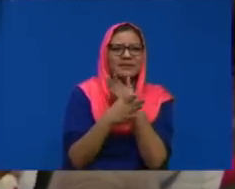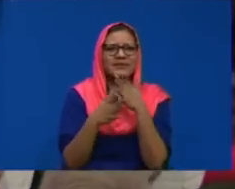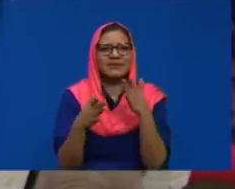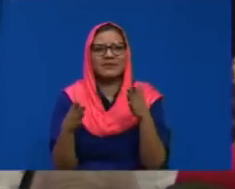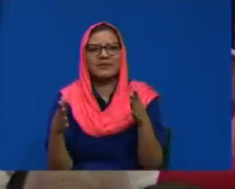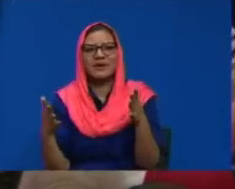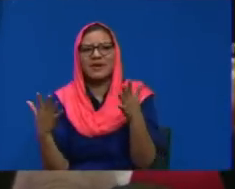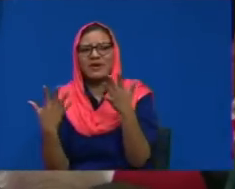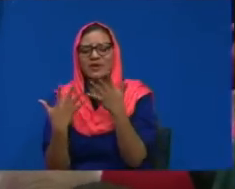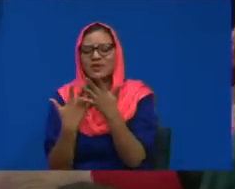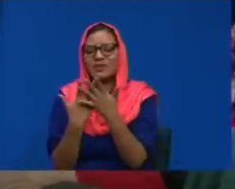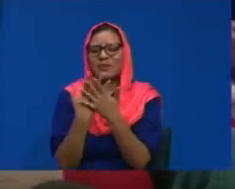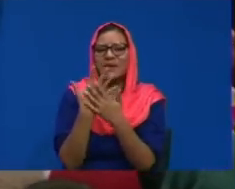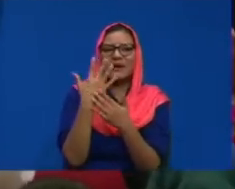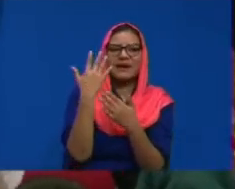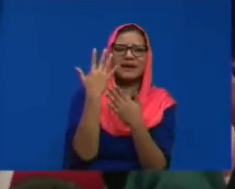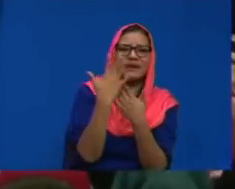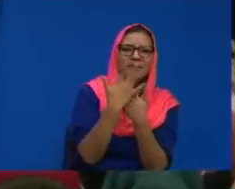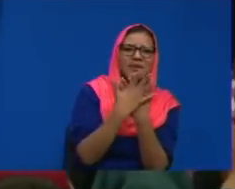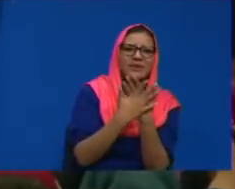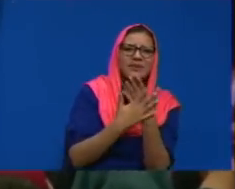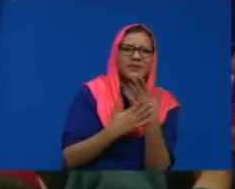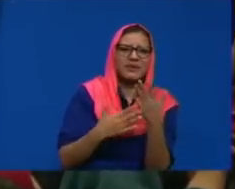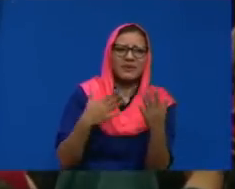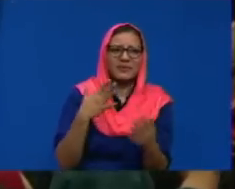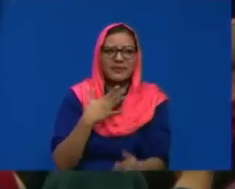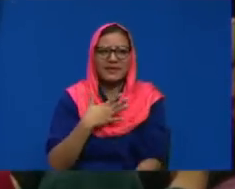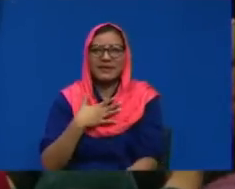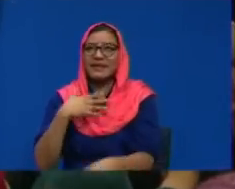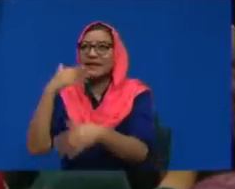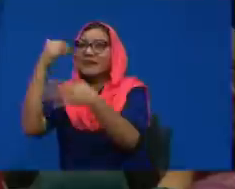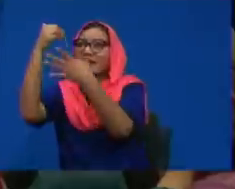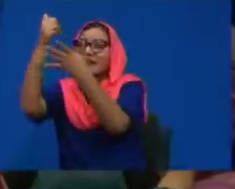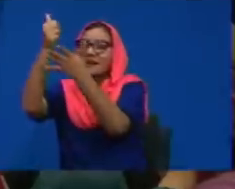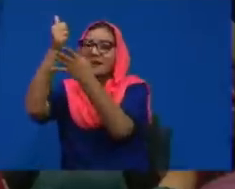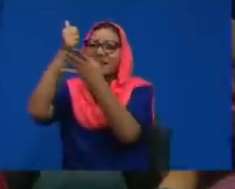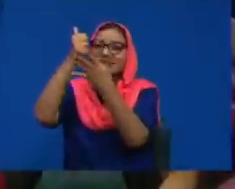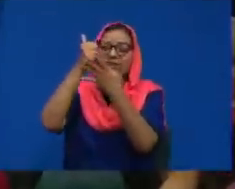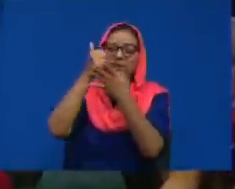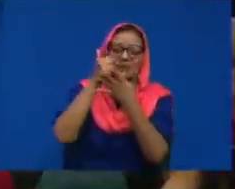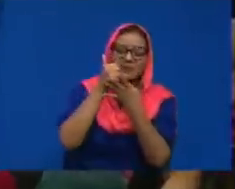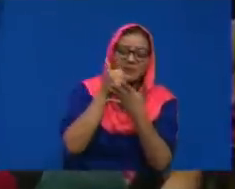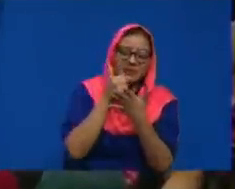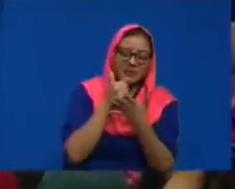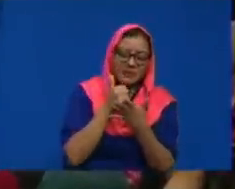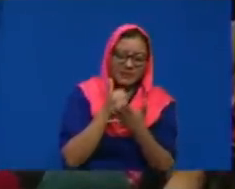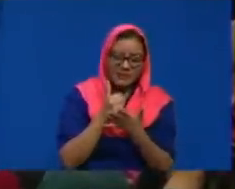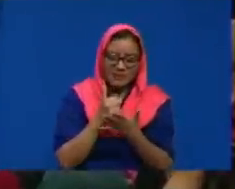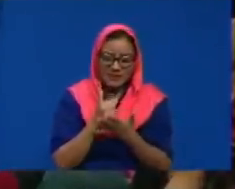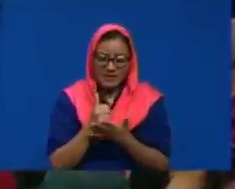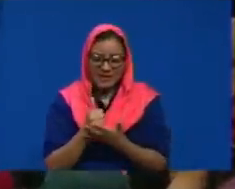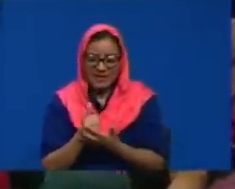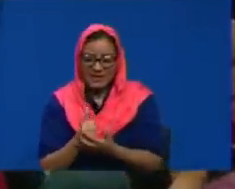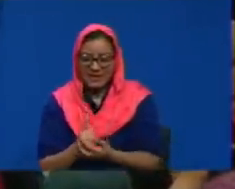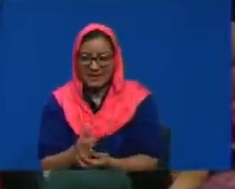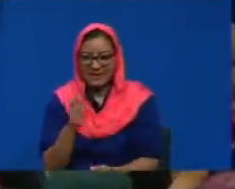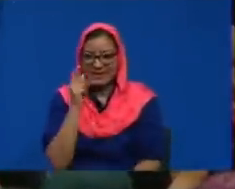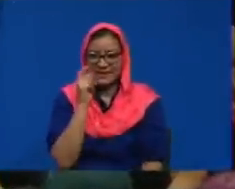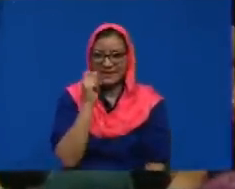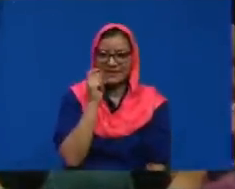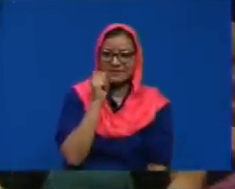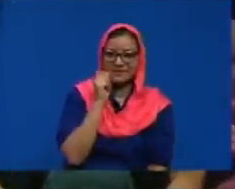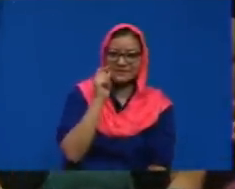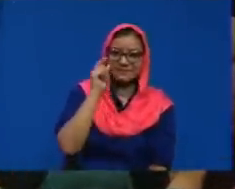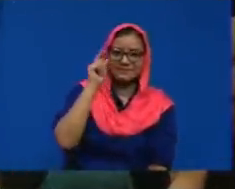Dios, con tu presencia, Dios. Danos a entrar al santísimo